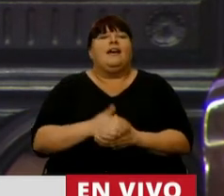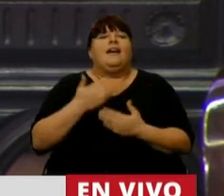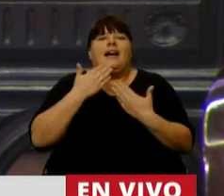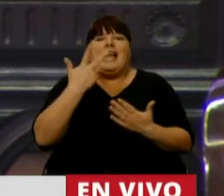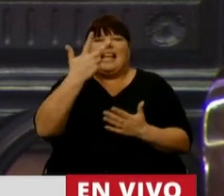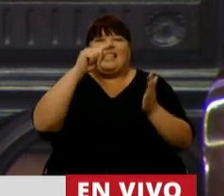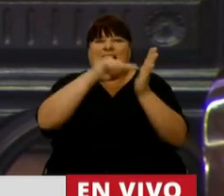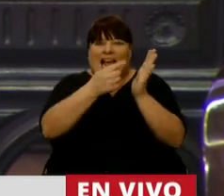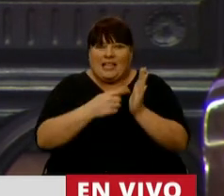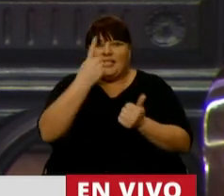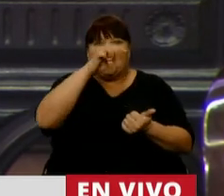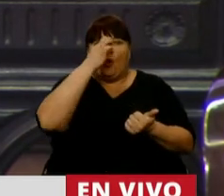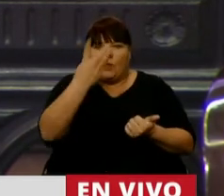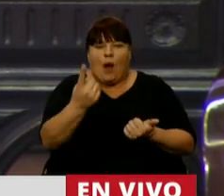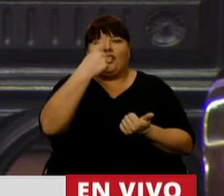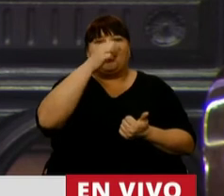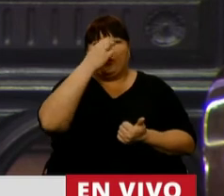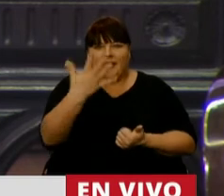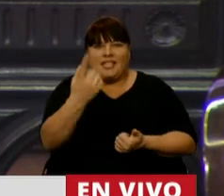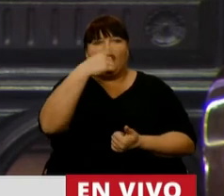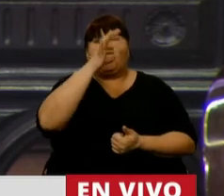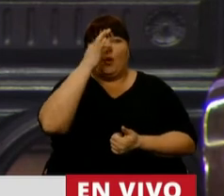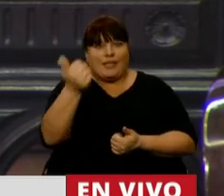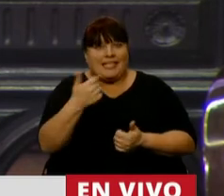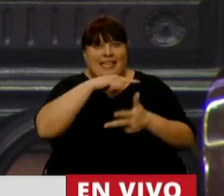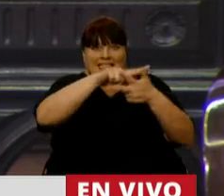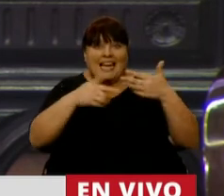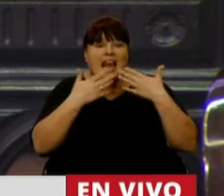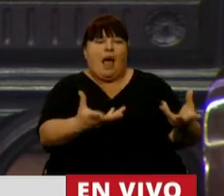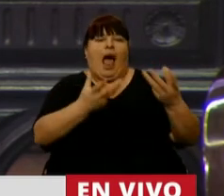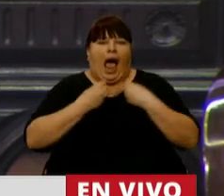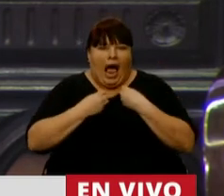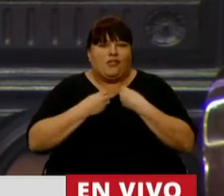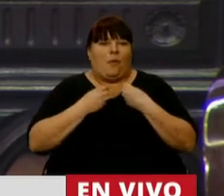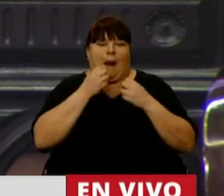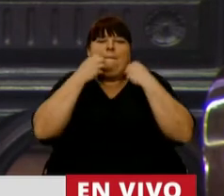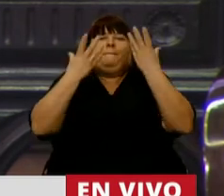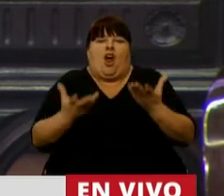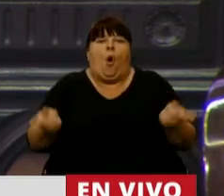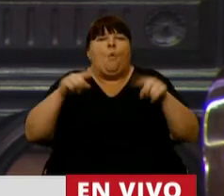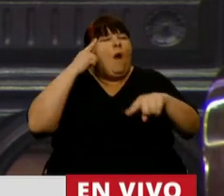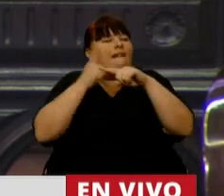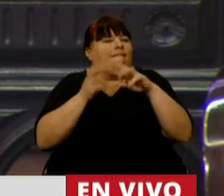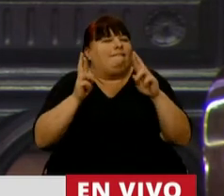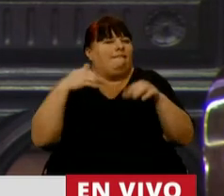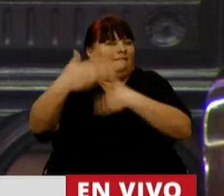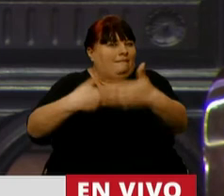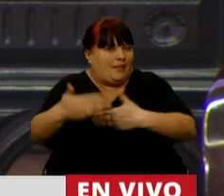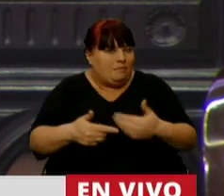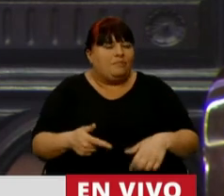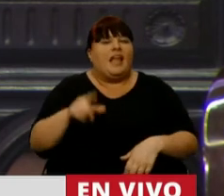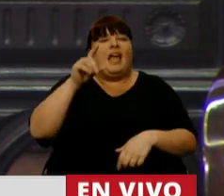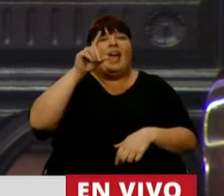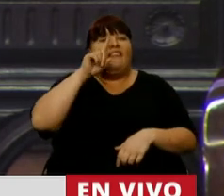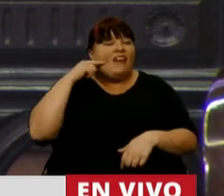tres artículos, el 124, el 125 y el 126, nos va a ayudar a pararnos, nos devuelve la esperanza. Alberto y